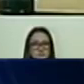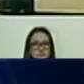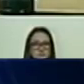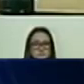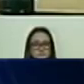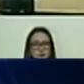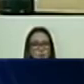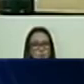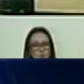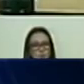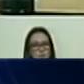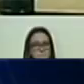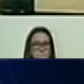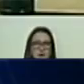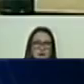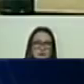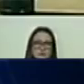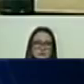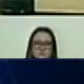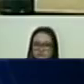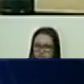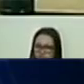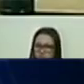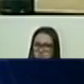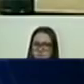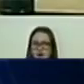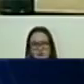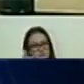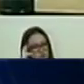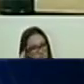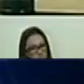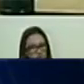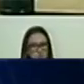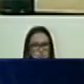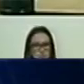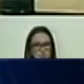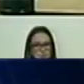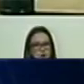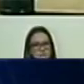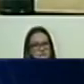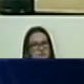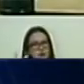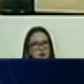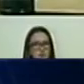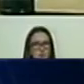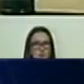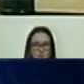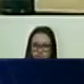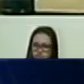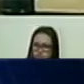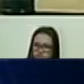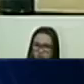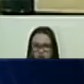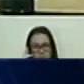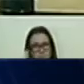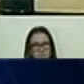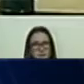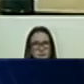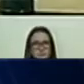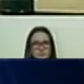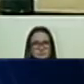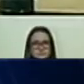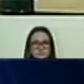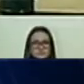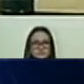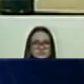con una cultura de paz, de convivencia, de respeto a los valores humanos, de respeto al ser humano. Bueno, el